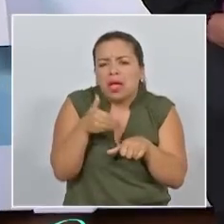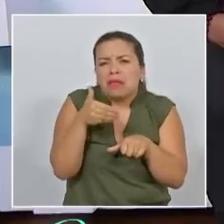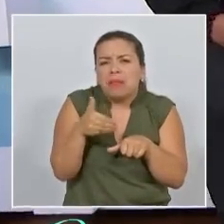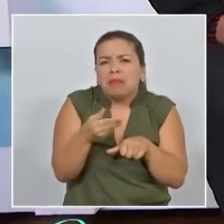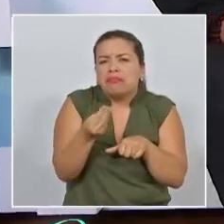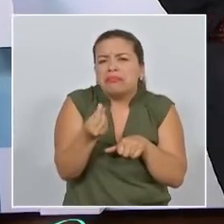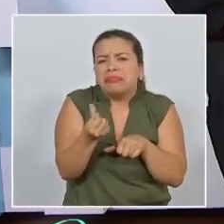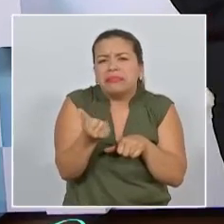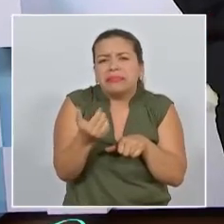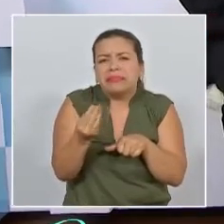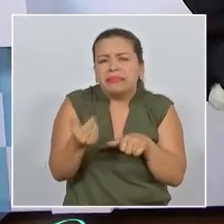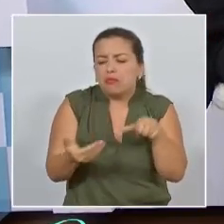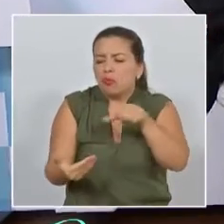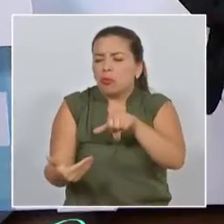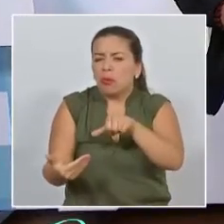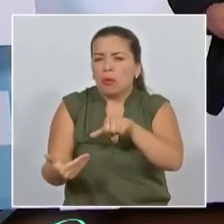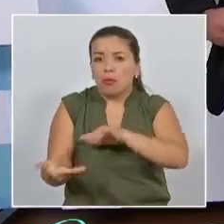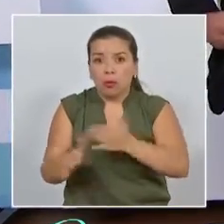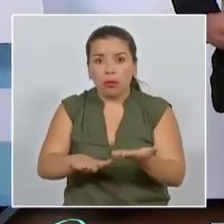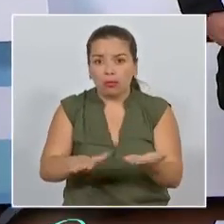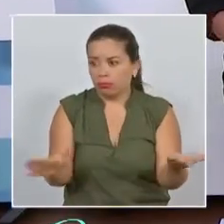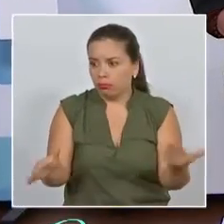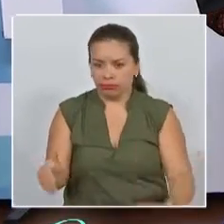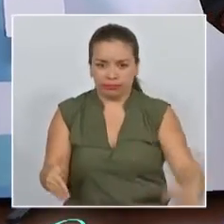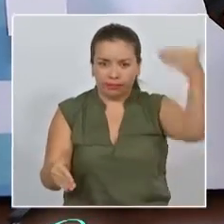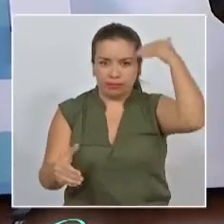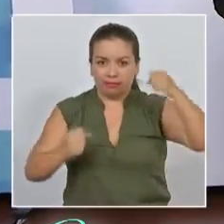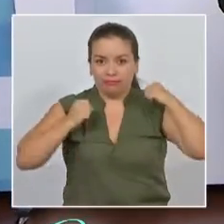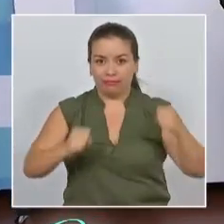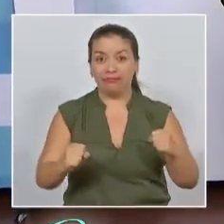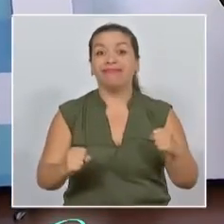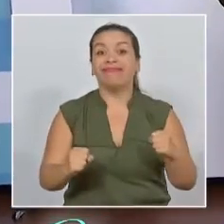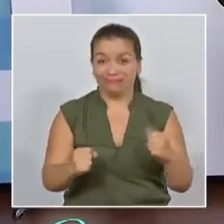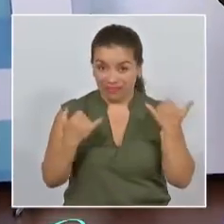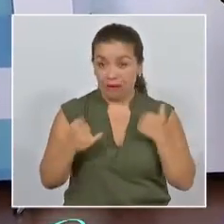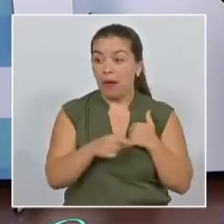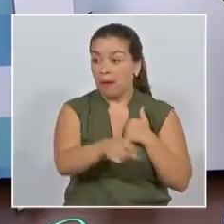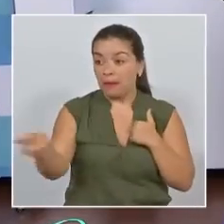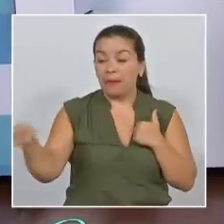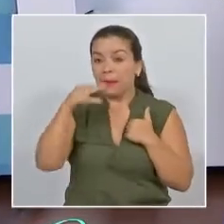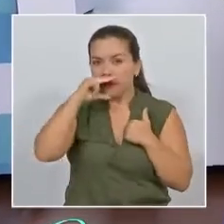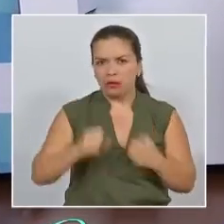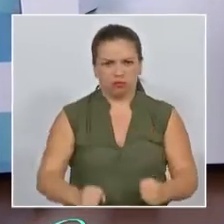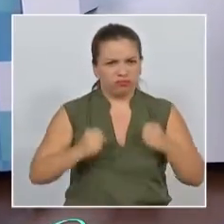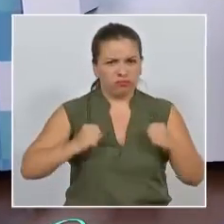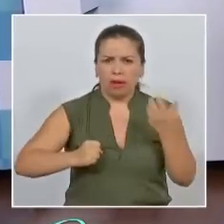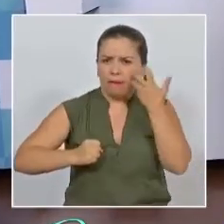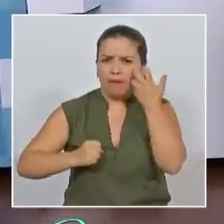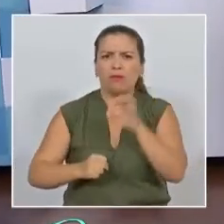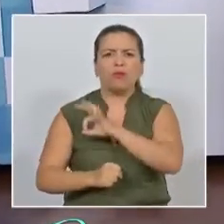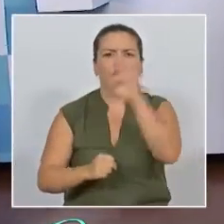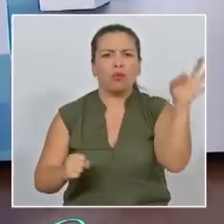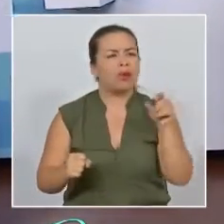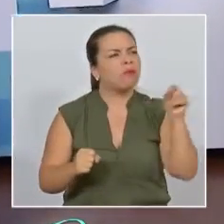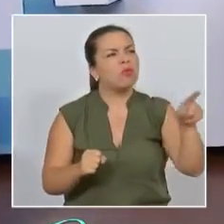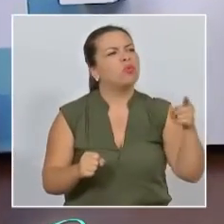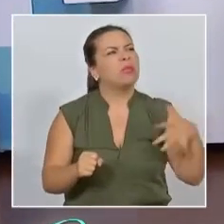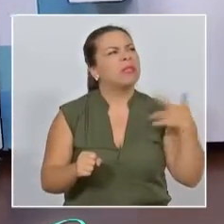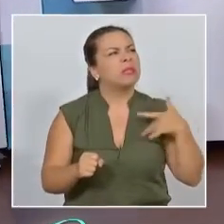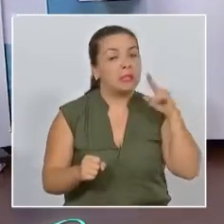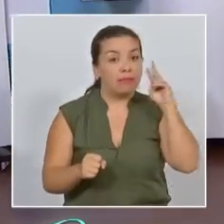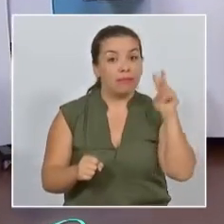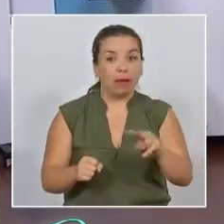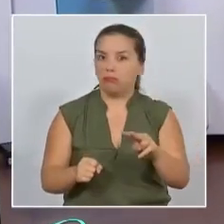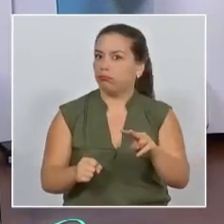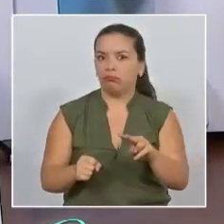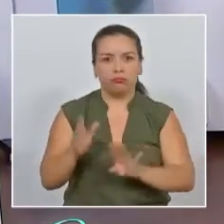la leche de un animal. Entonces, y una cosa muy importante, los niños no se enferman casi. No, eso es ¿cuándo se le enferma no, a no, usted? No, no, eso es una maravilla. El desarrollo no